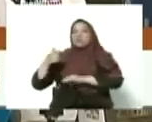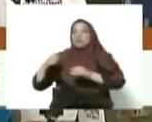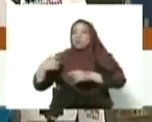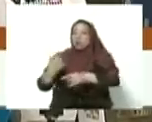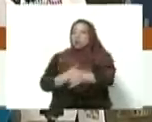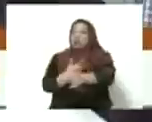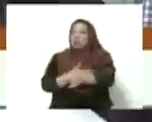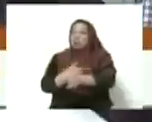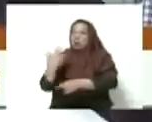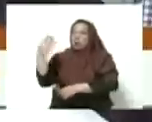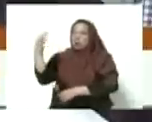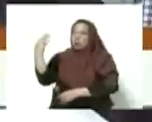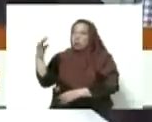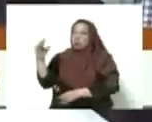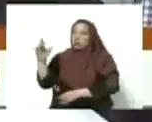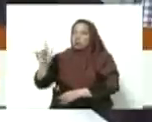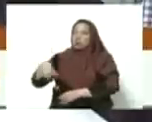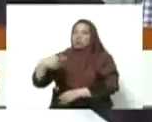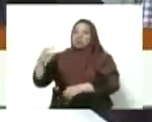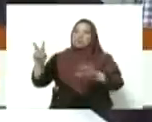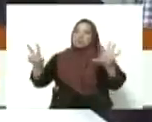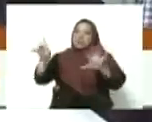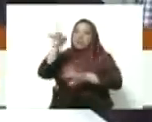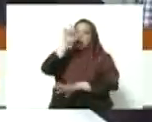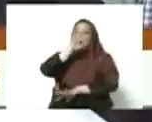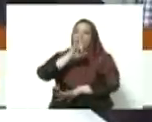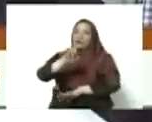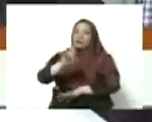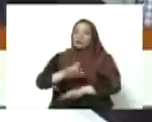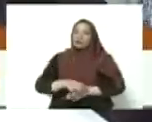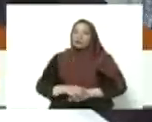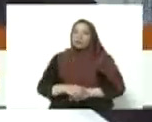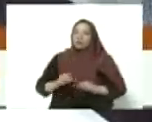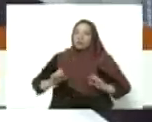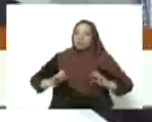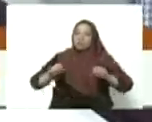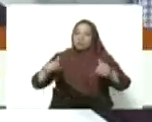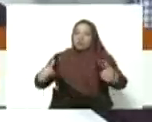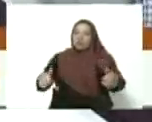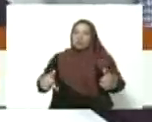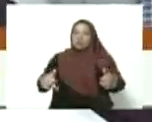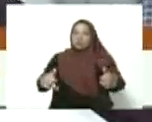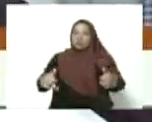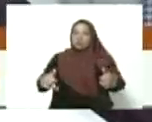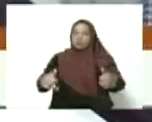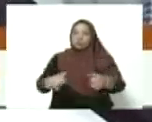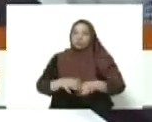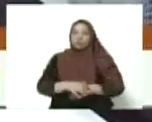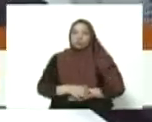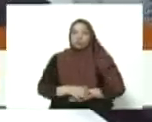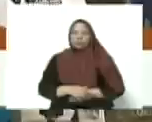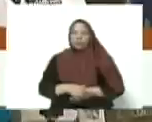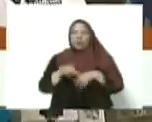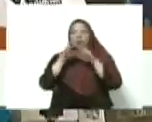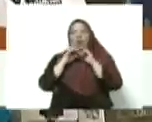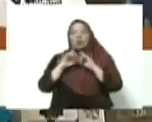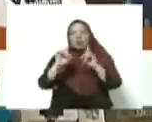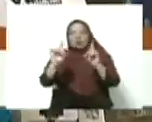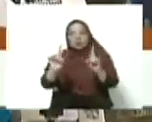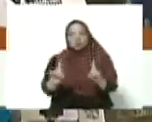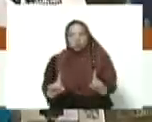como lo es Colombia, después de 7 años, se estén aperturando. Es una decisión